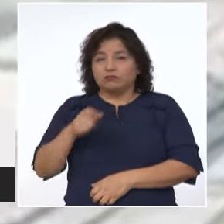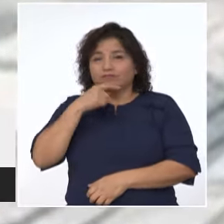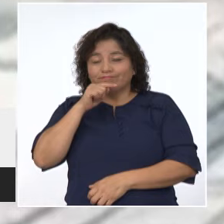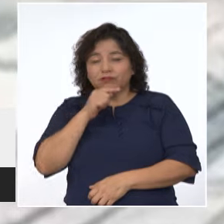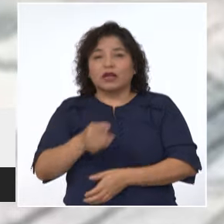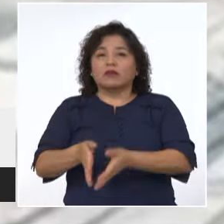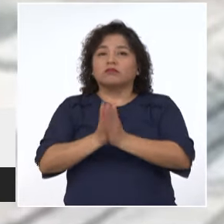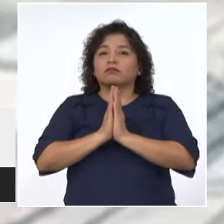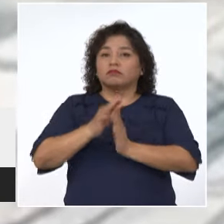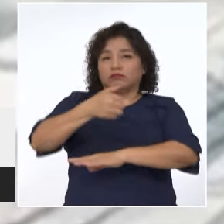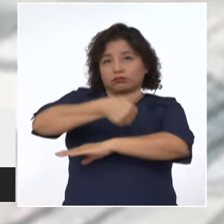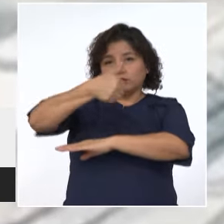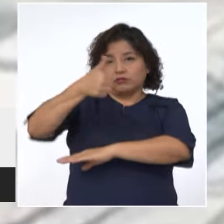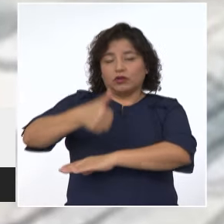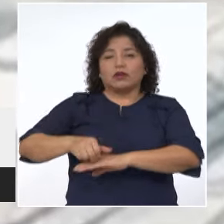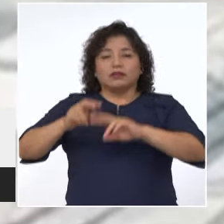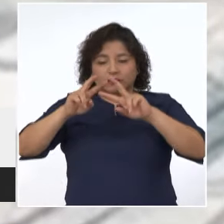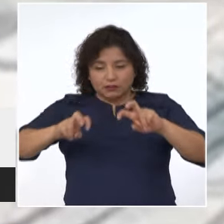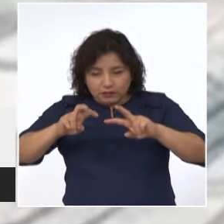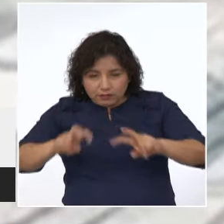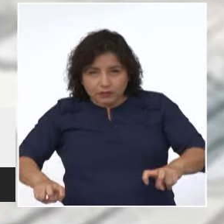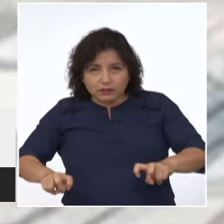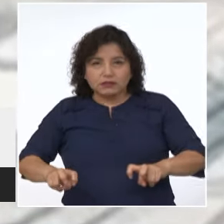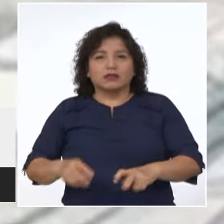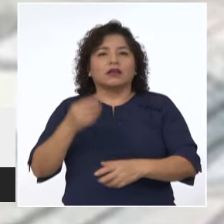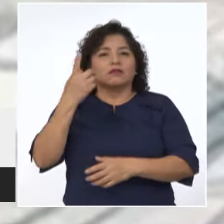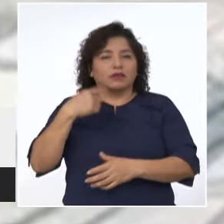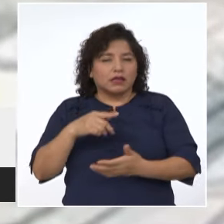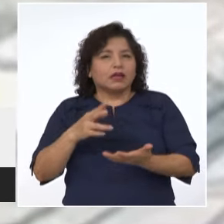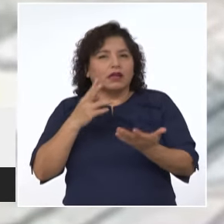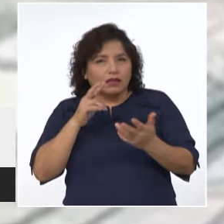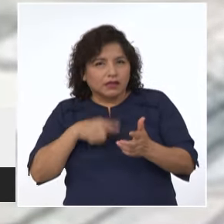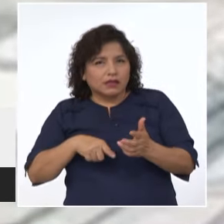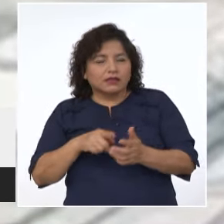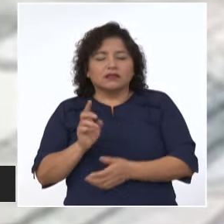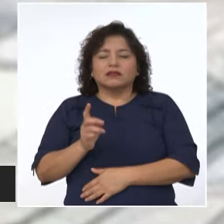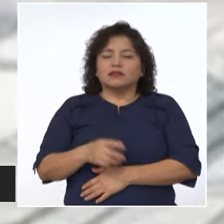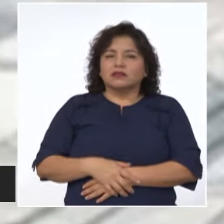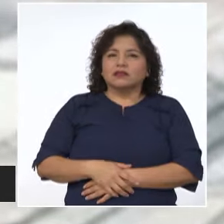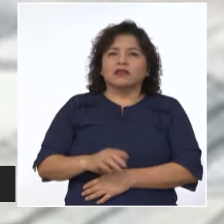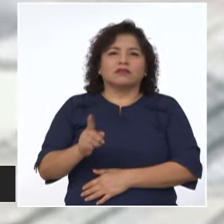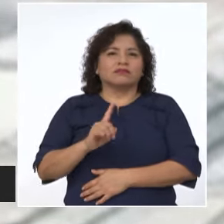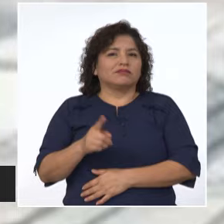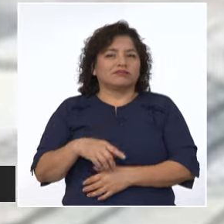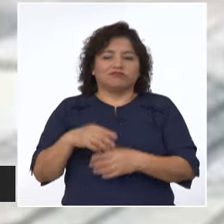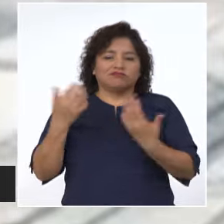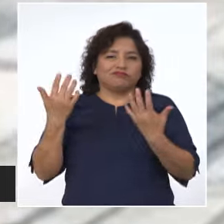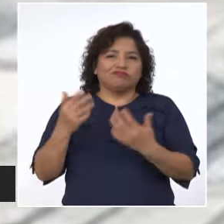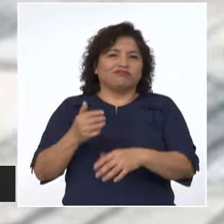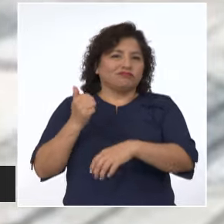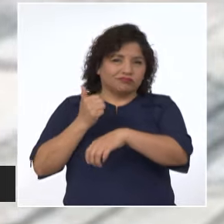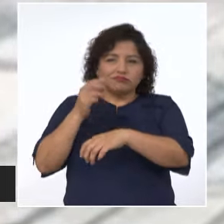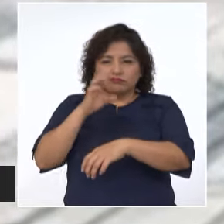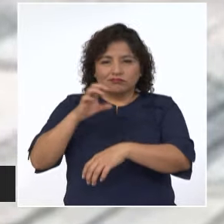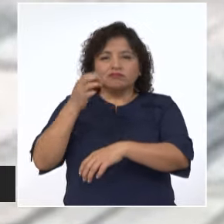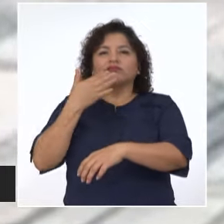que se realicen las investigaciones correspondientes para que este hecho no quede impune.